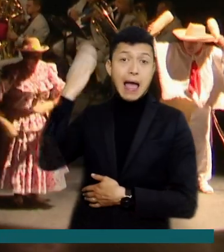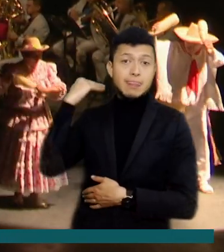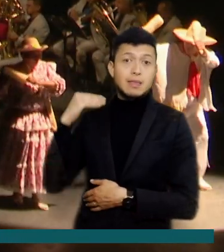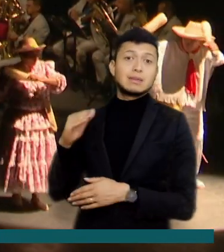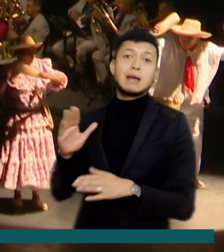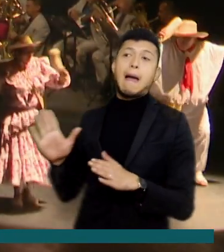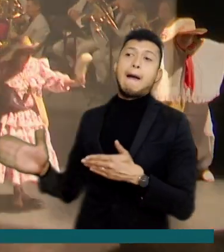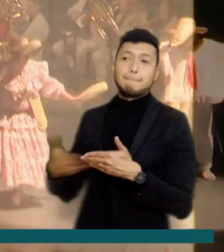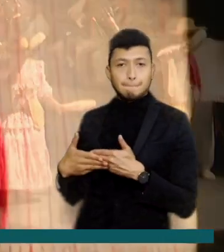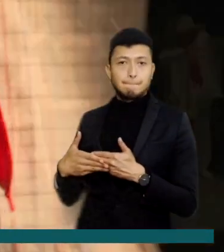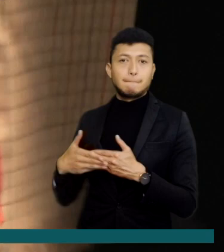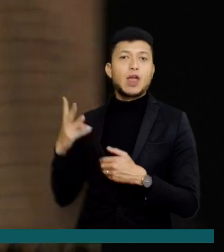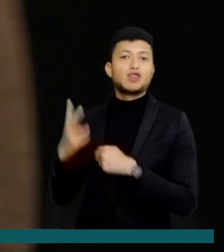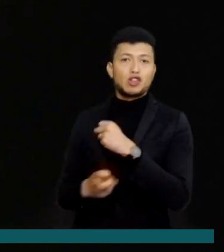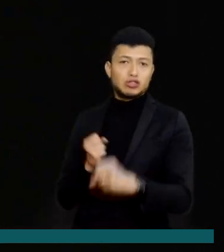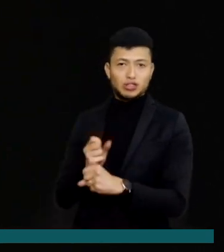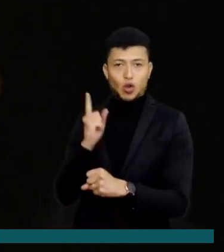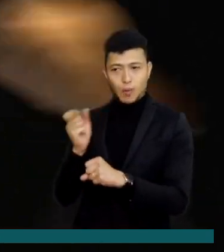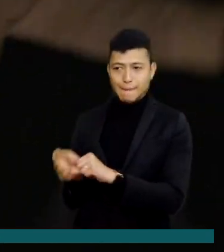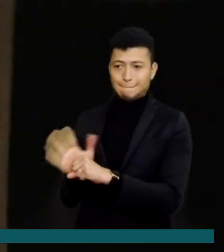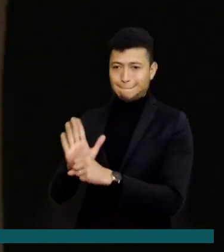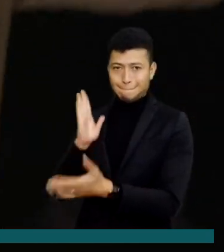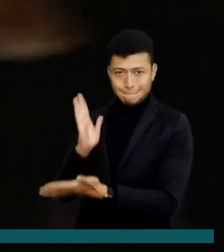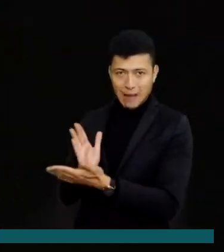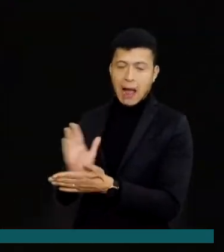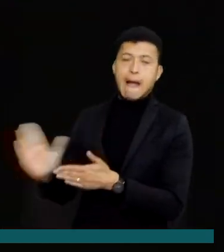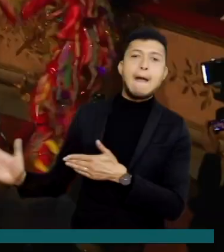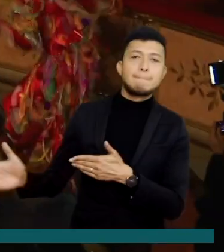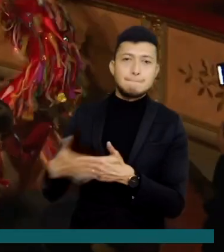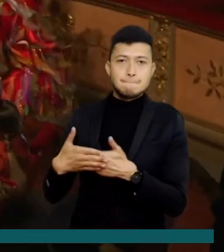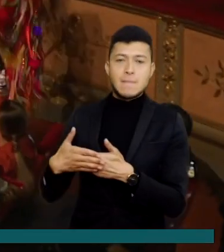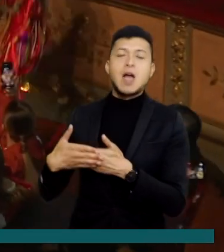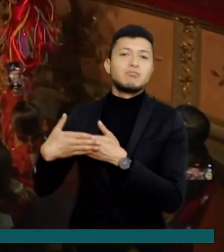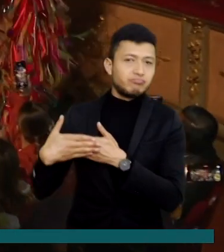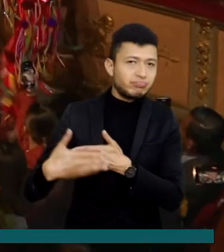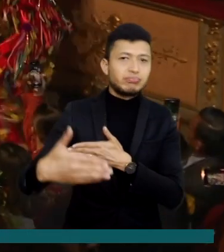estuvo paralizada dos años a causa de la pandemia por COVID-19.